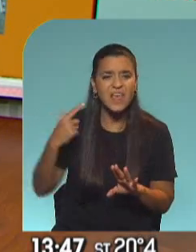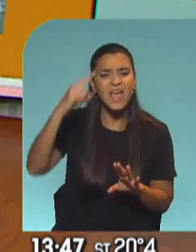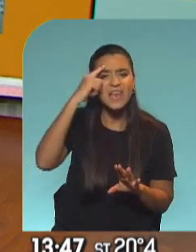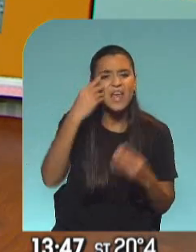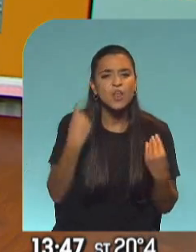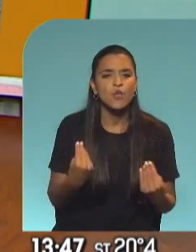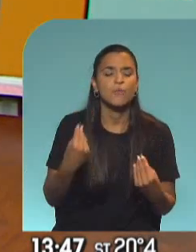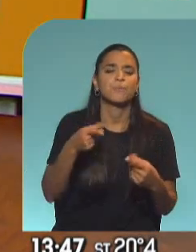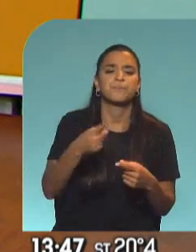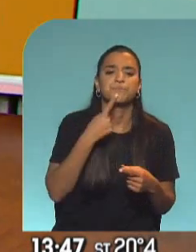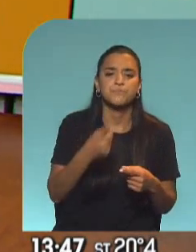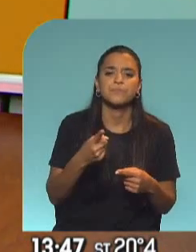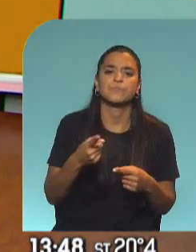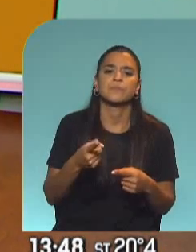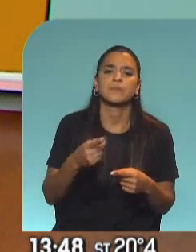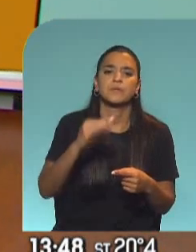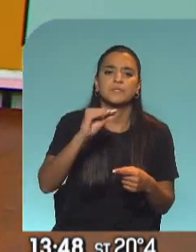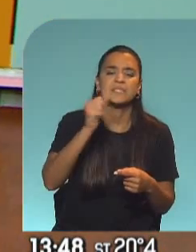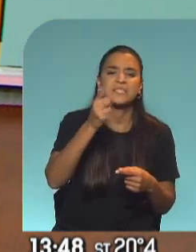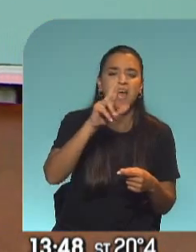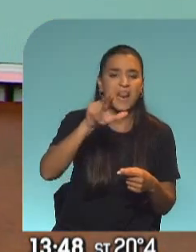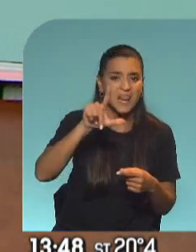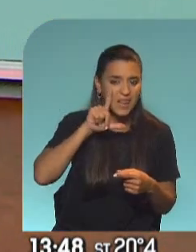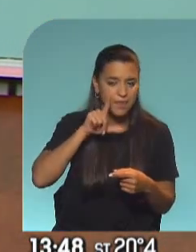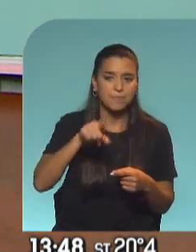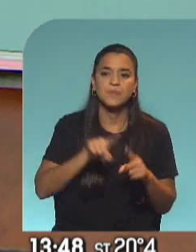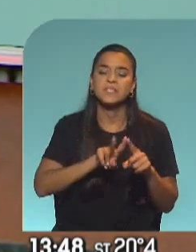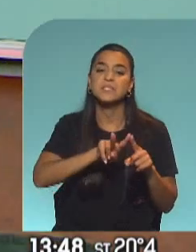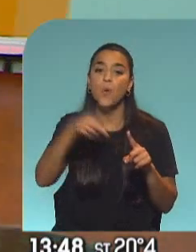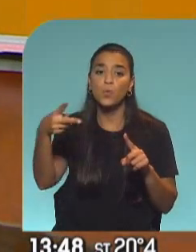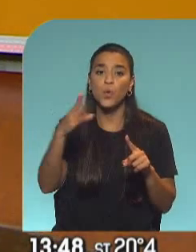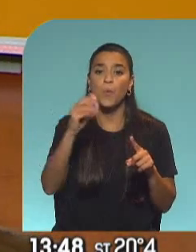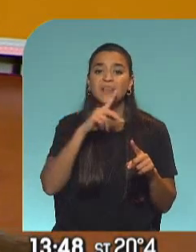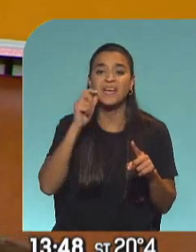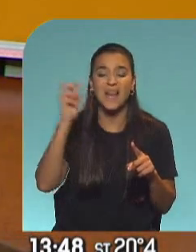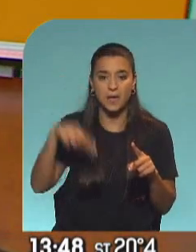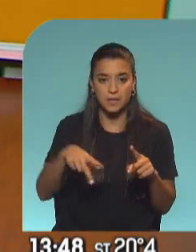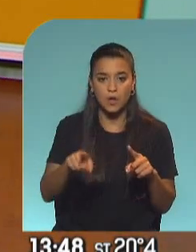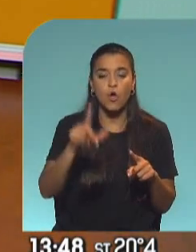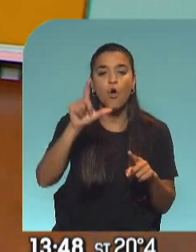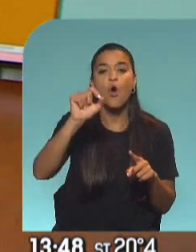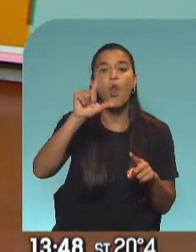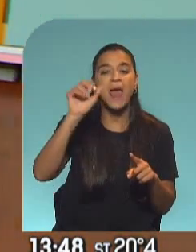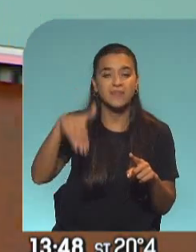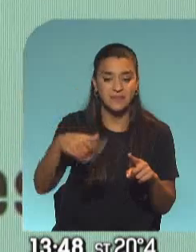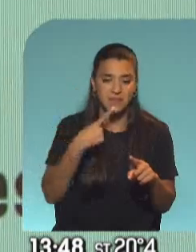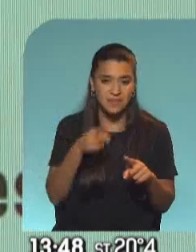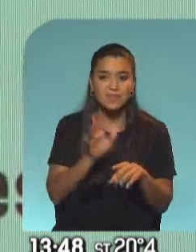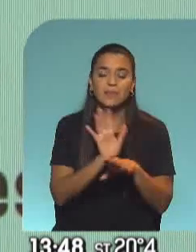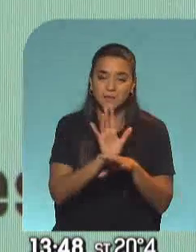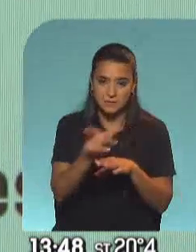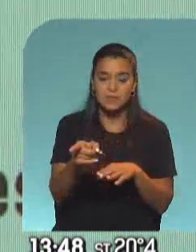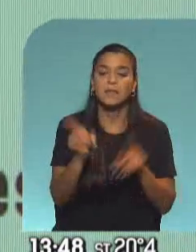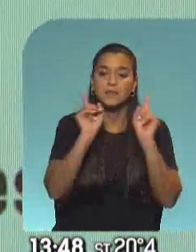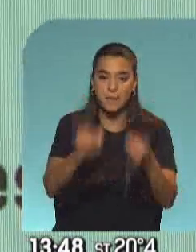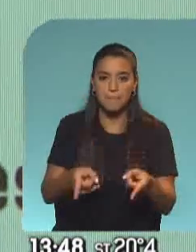de la reacción de Charlie Hebdo. El segundo, el de Bataclan, era Hollande presidente, me acuerdo, fue cuando se produjo también